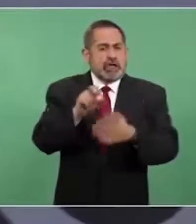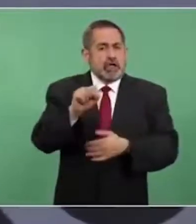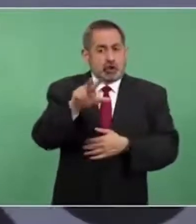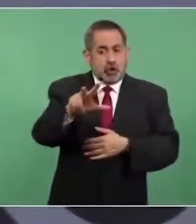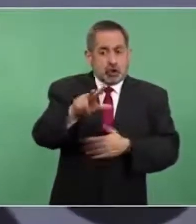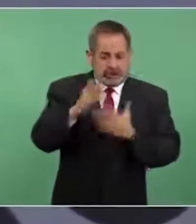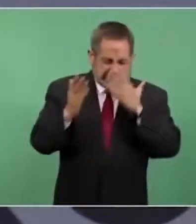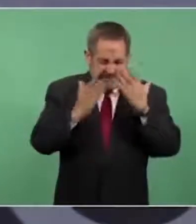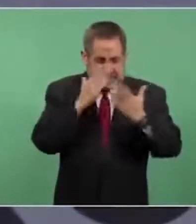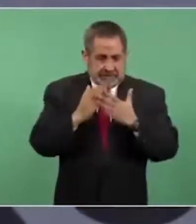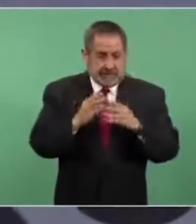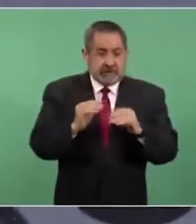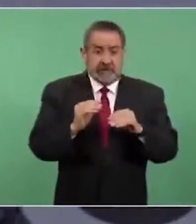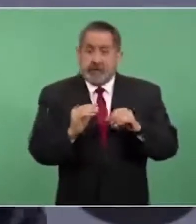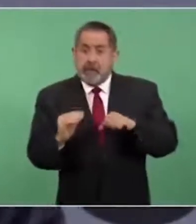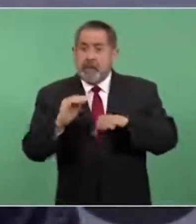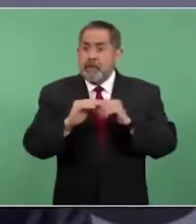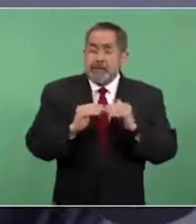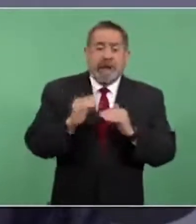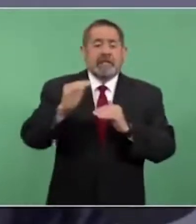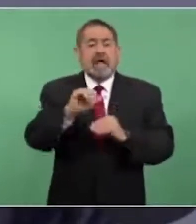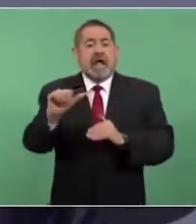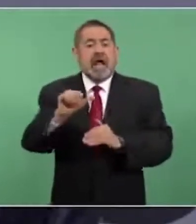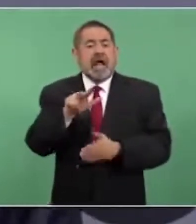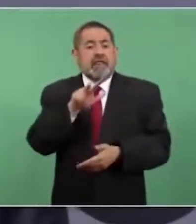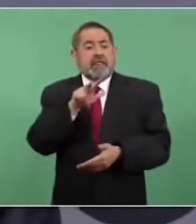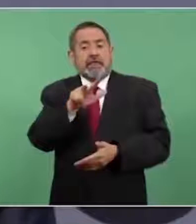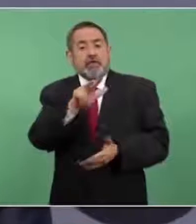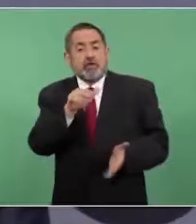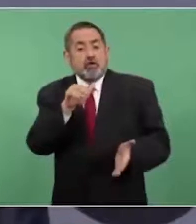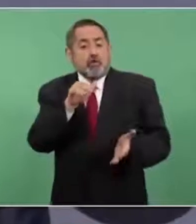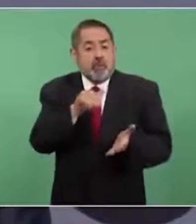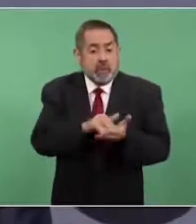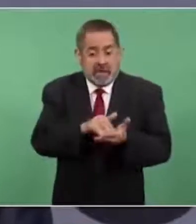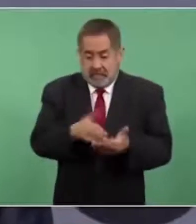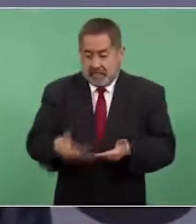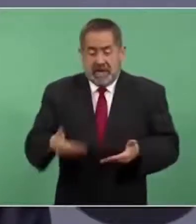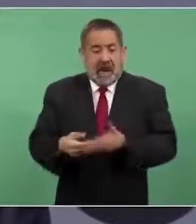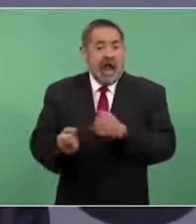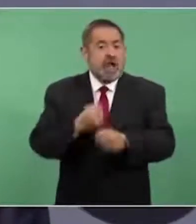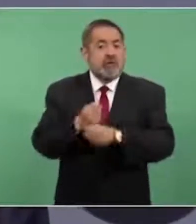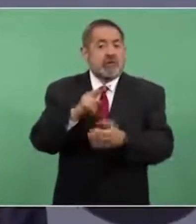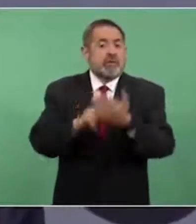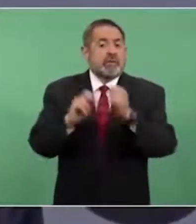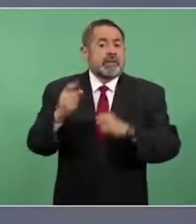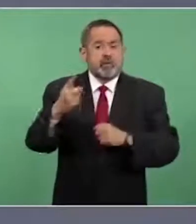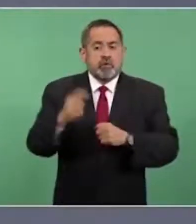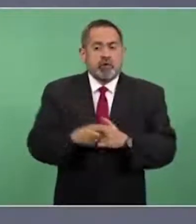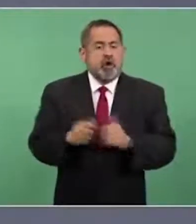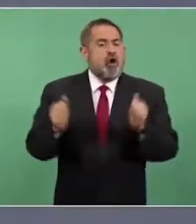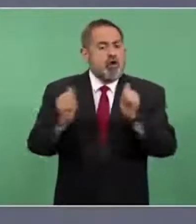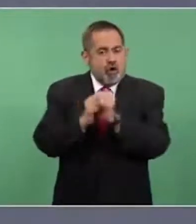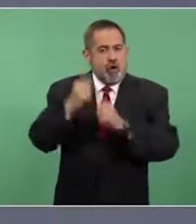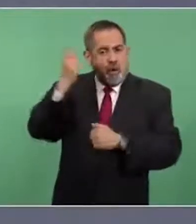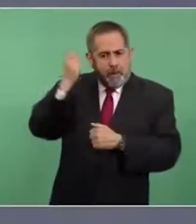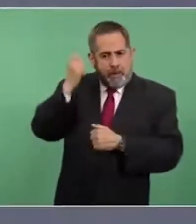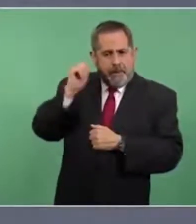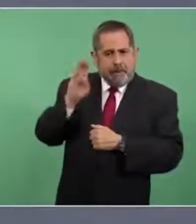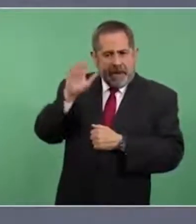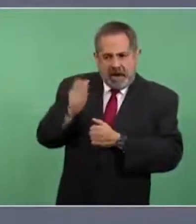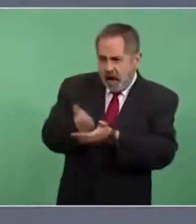2018 a 18,000 en 2021. Y junto con becas